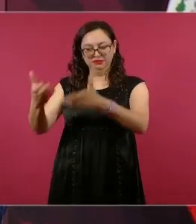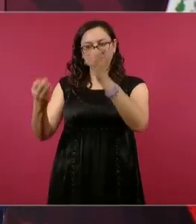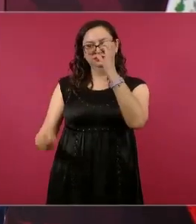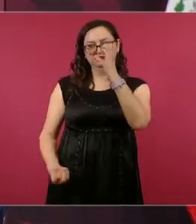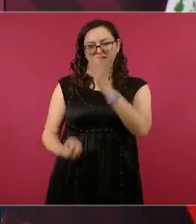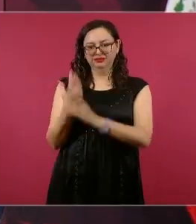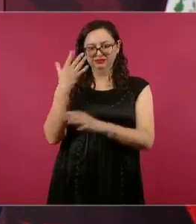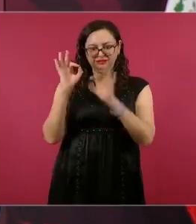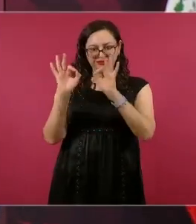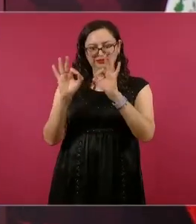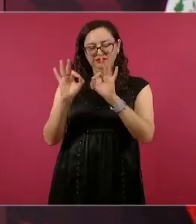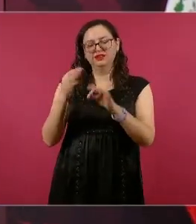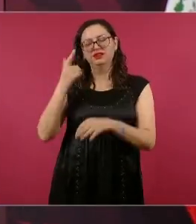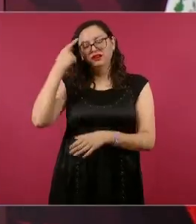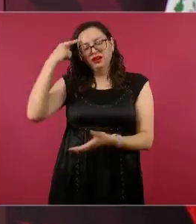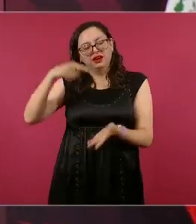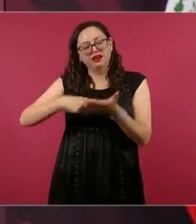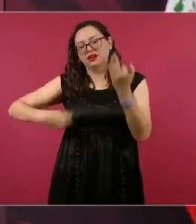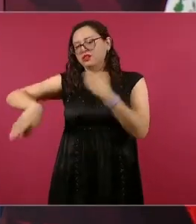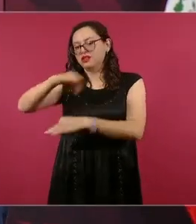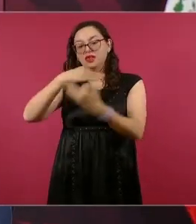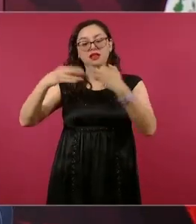que sí.